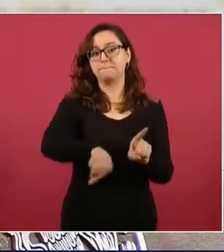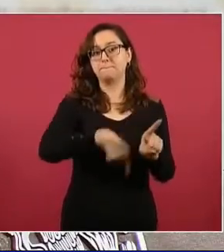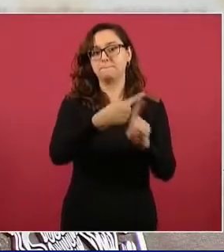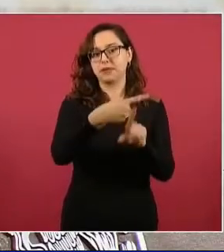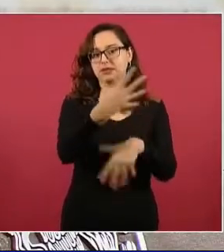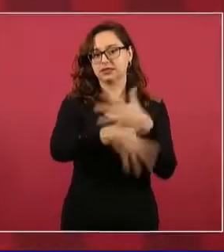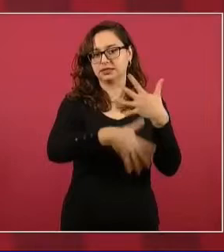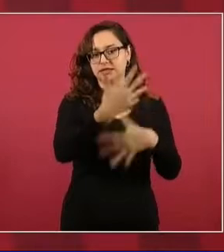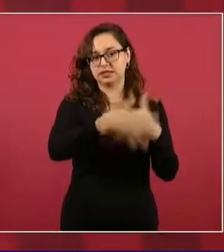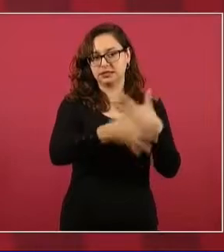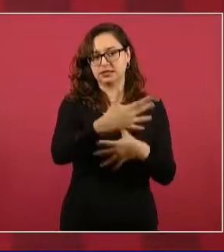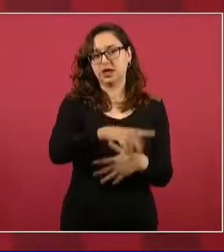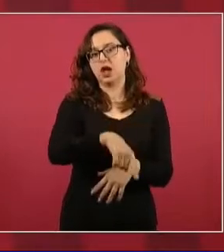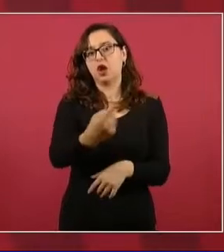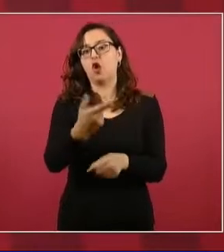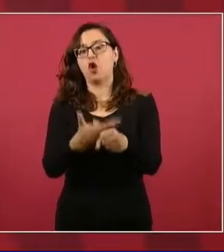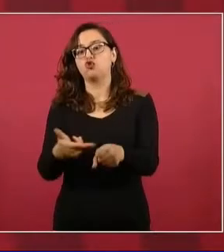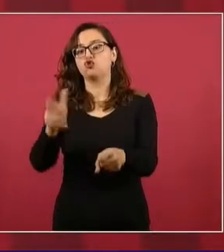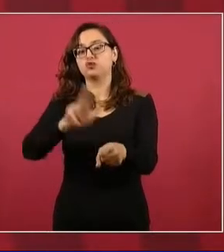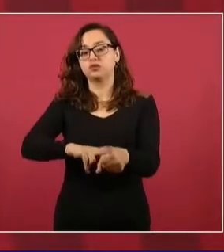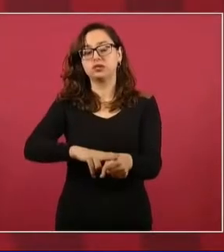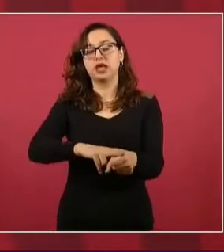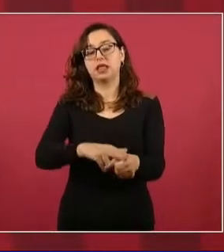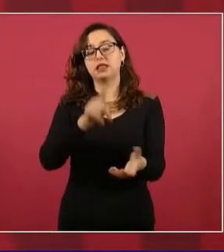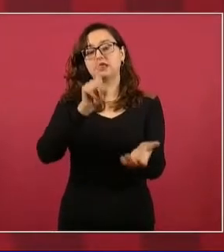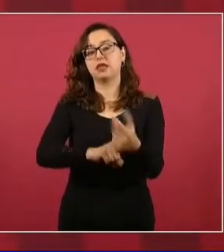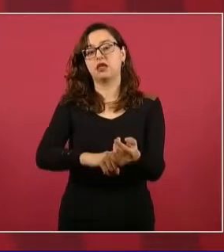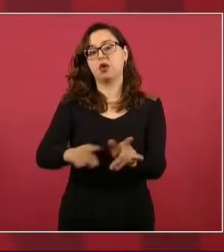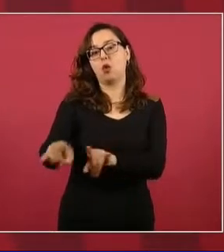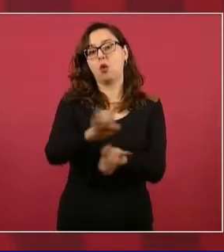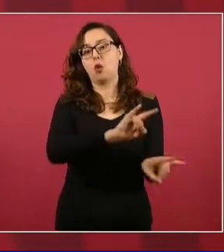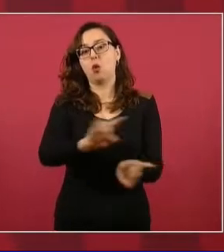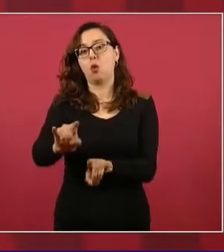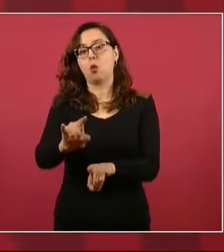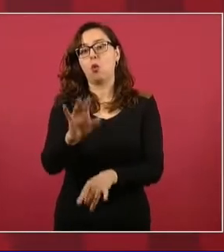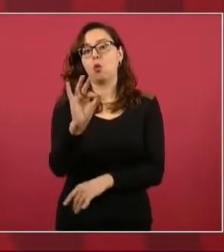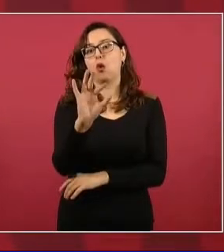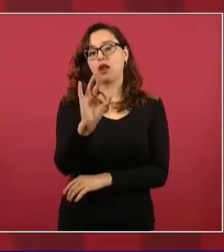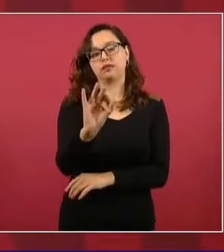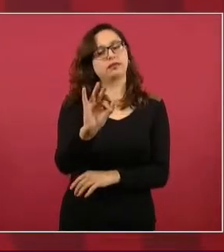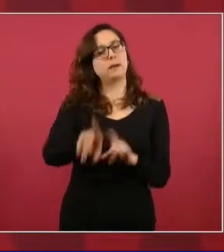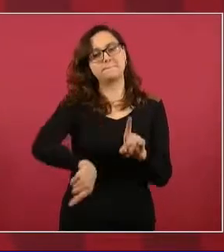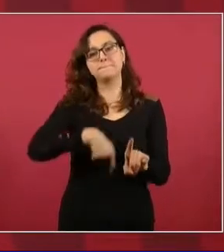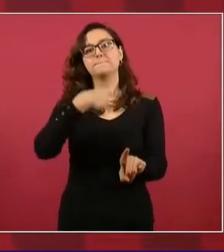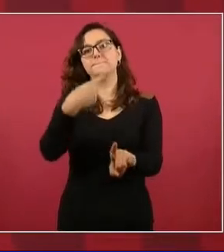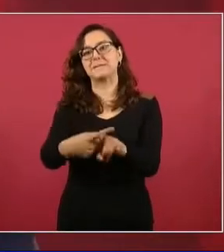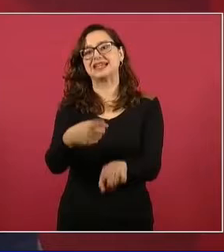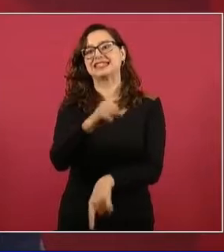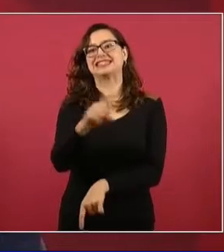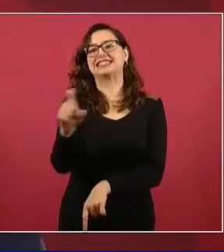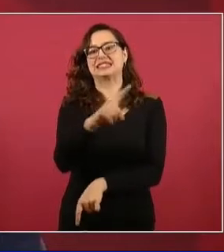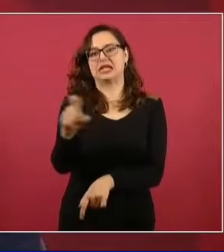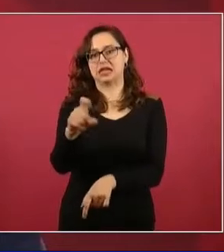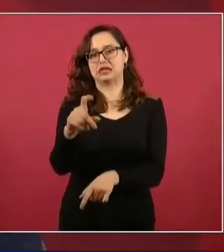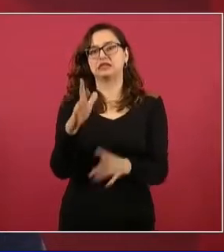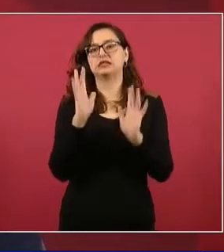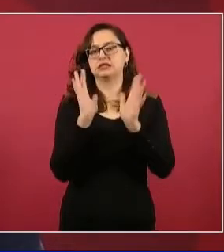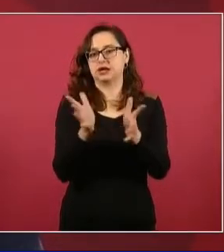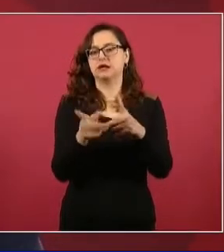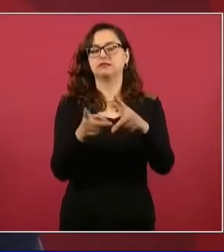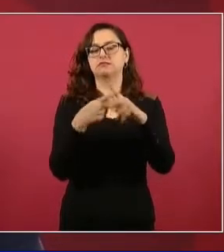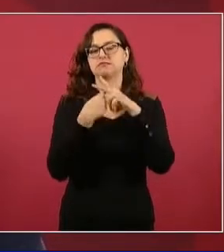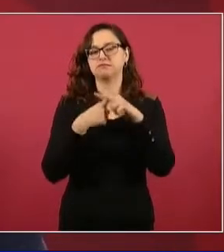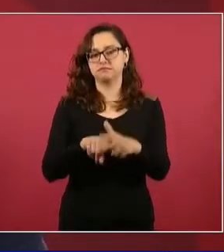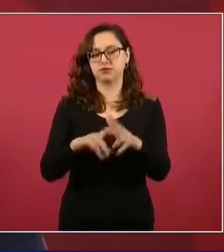de 40 camas a uno de 140. En ambos casos ya inició la construcción,